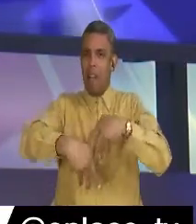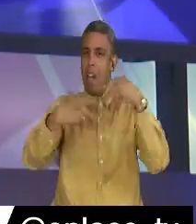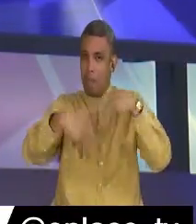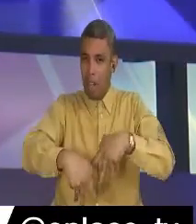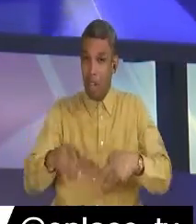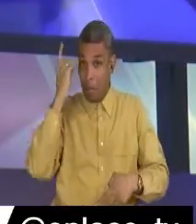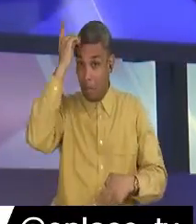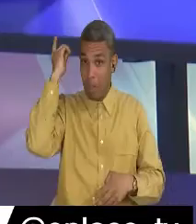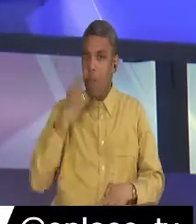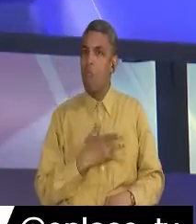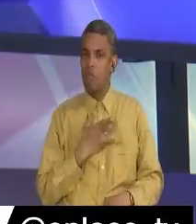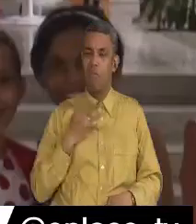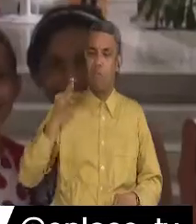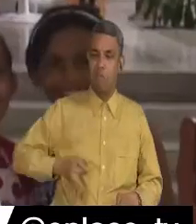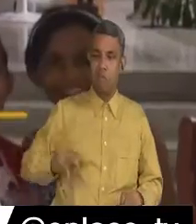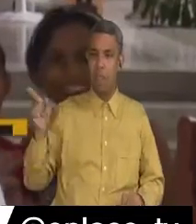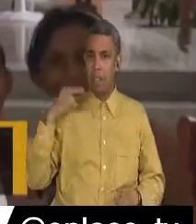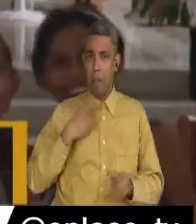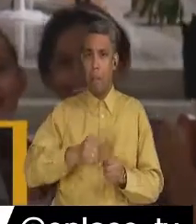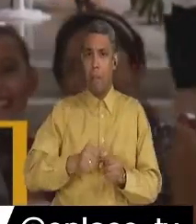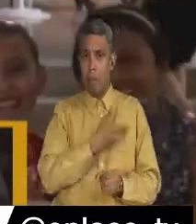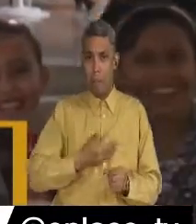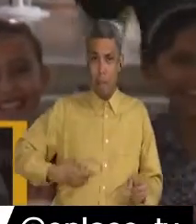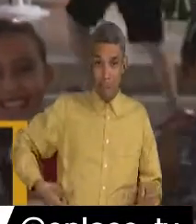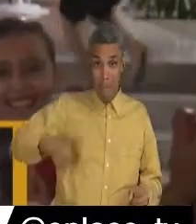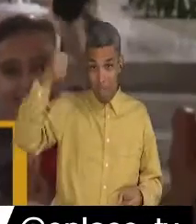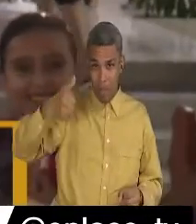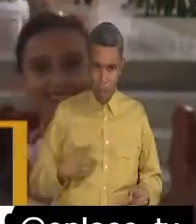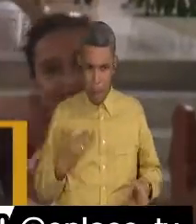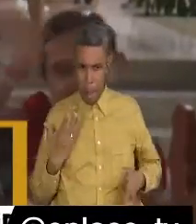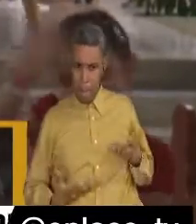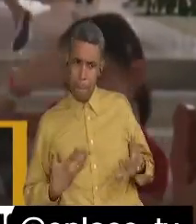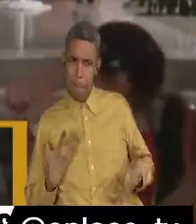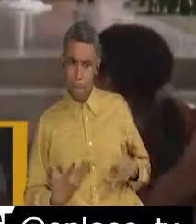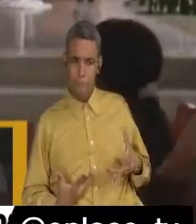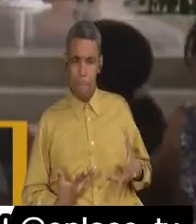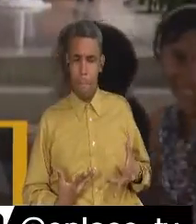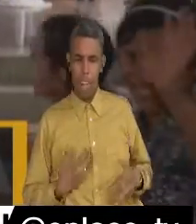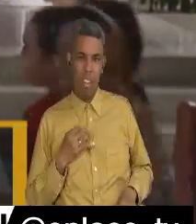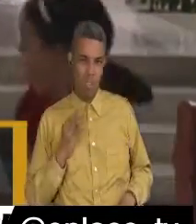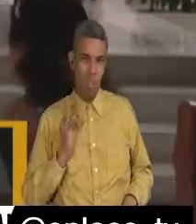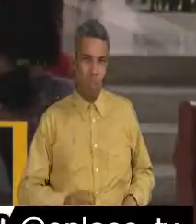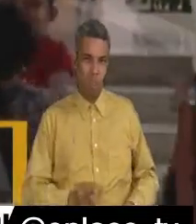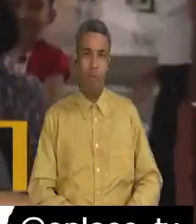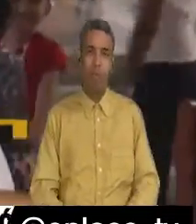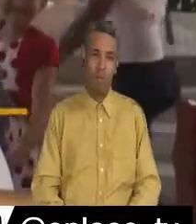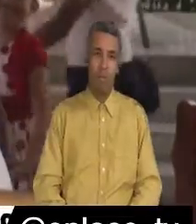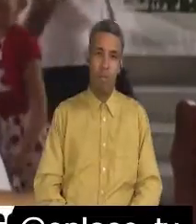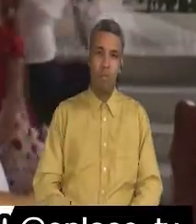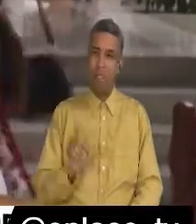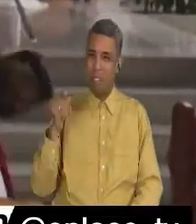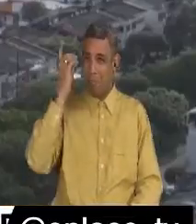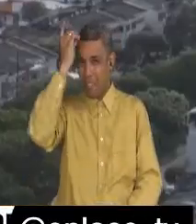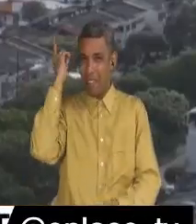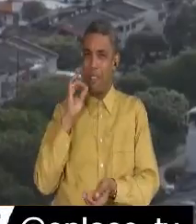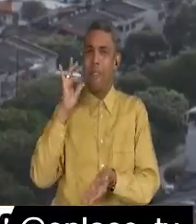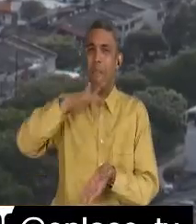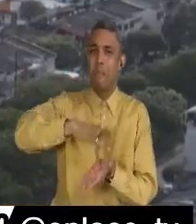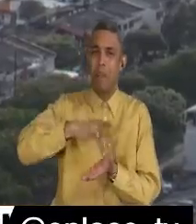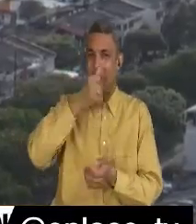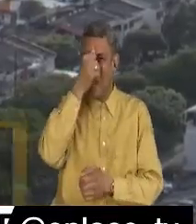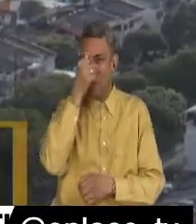la refinería. El alcalde Darío Echeverry ha estado este domingo en la Eucaristía de Bendición de Ramos y allí ha dialogado con Enlace Noticias sobre